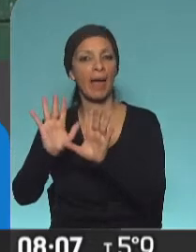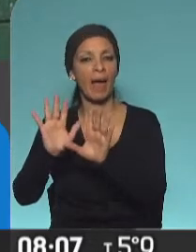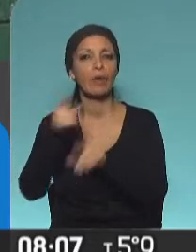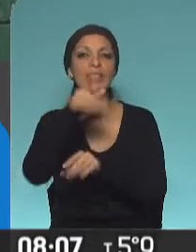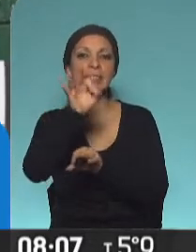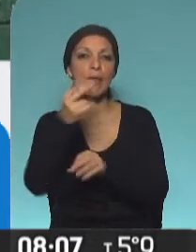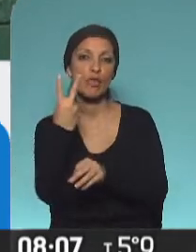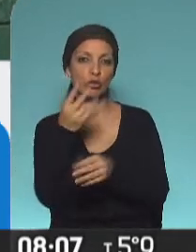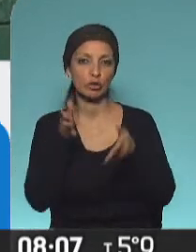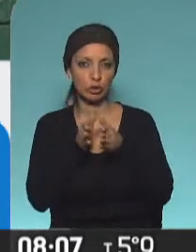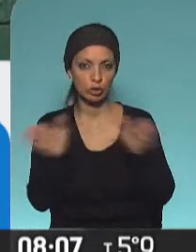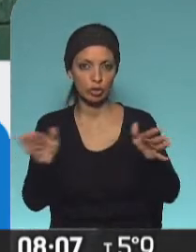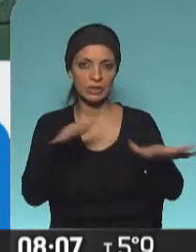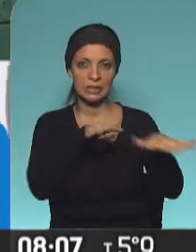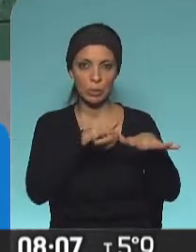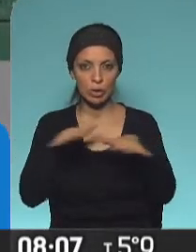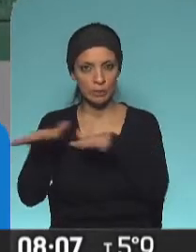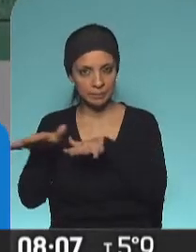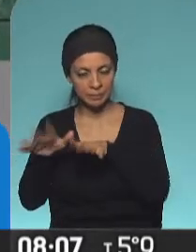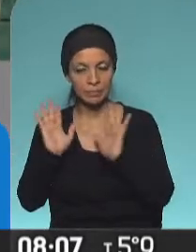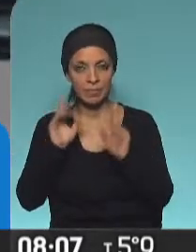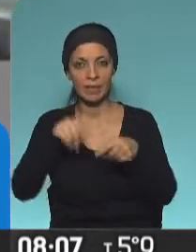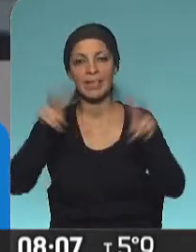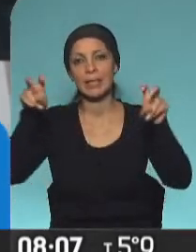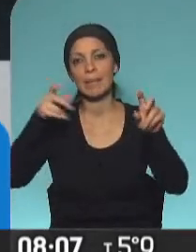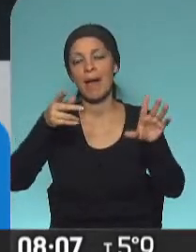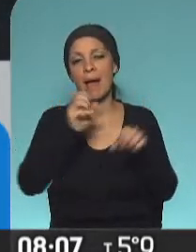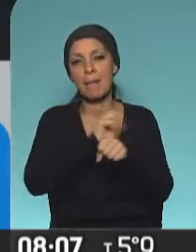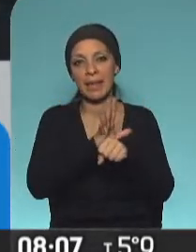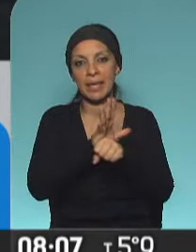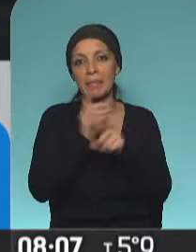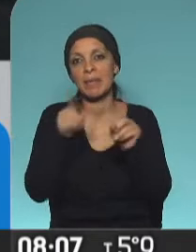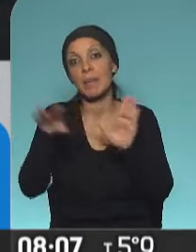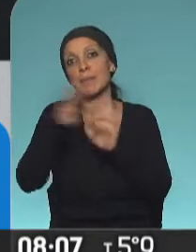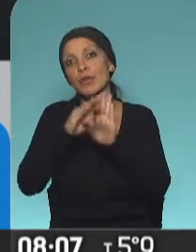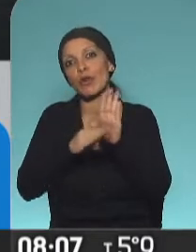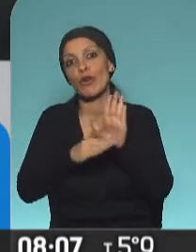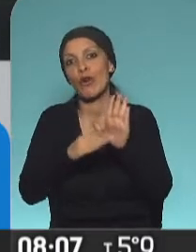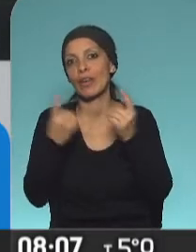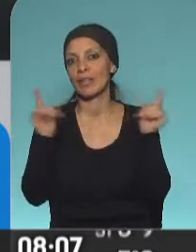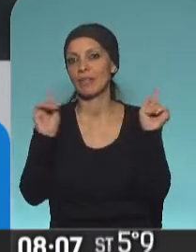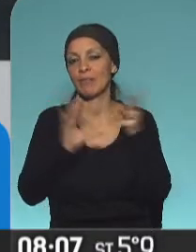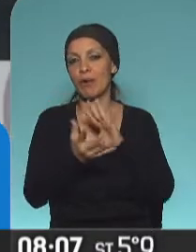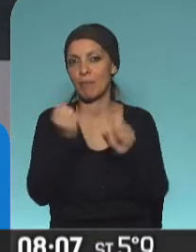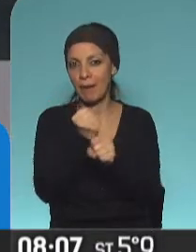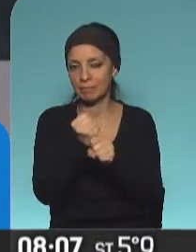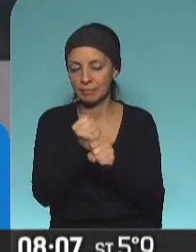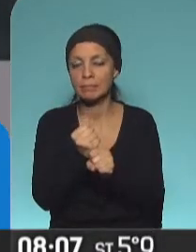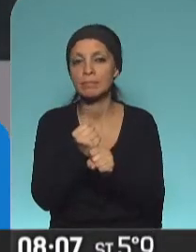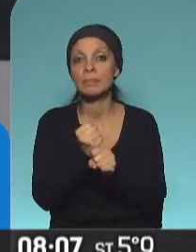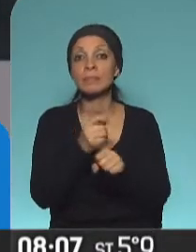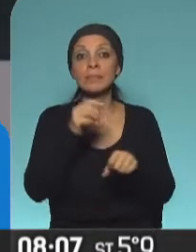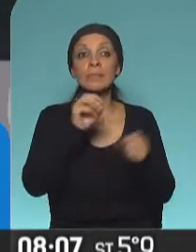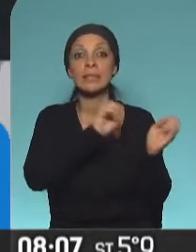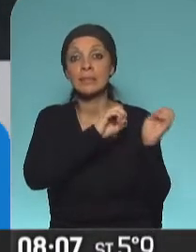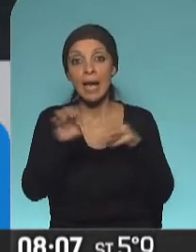situaciones que se están llevando adelante en el marco de esta pandemia y de estos protocolos por supuesto de la cuarentena tiene que ver con el traslado que